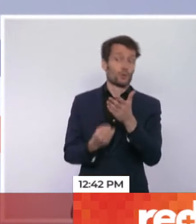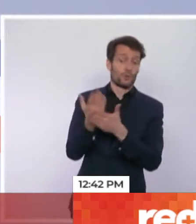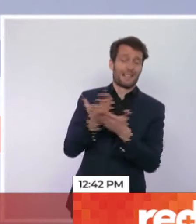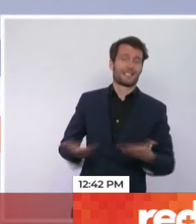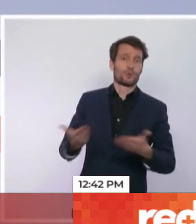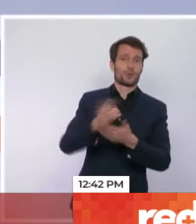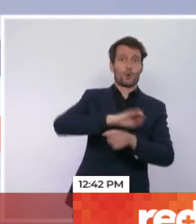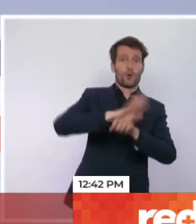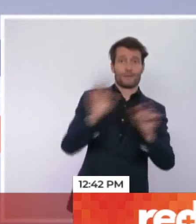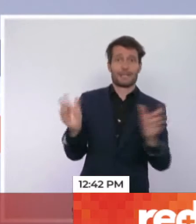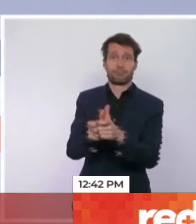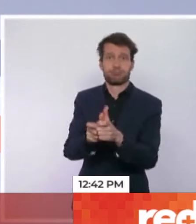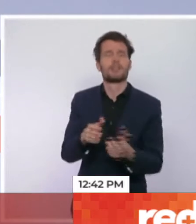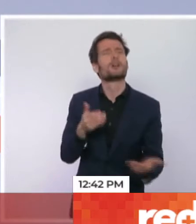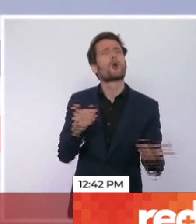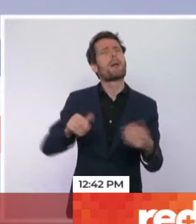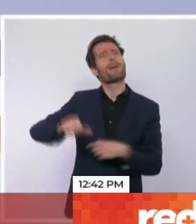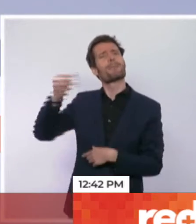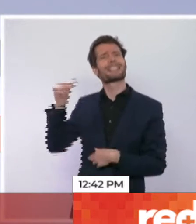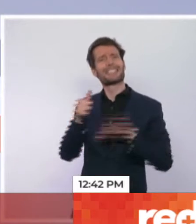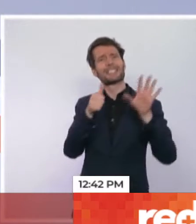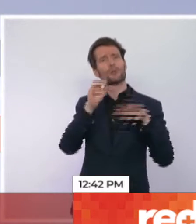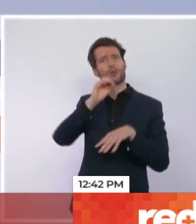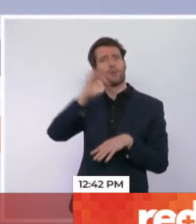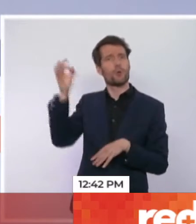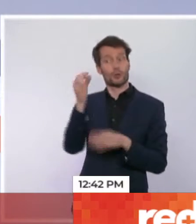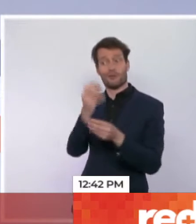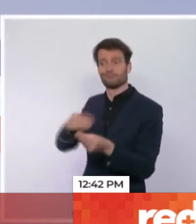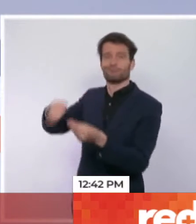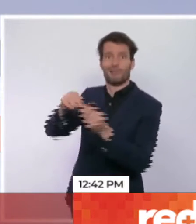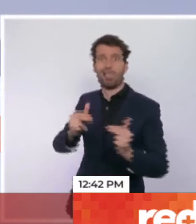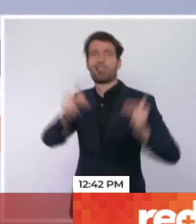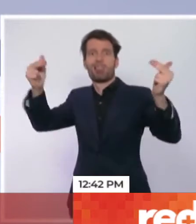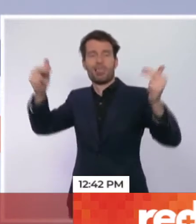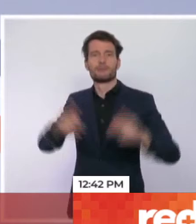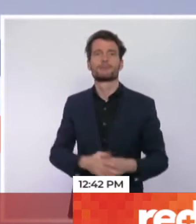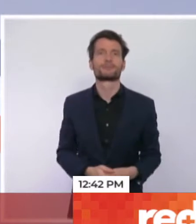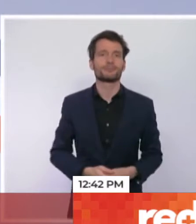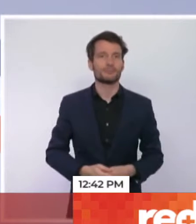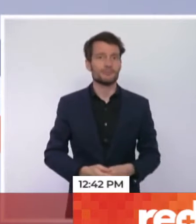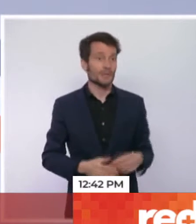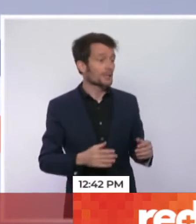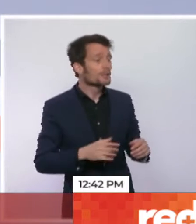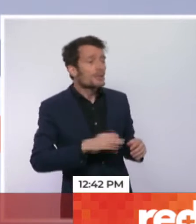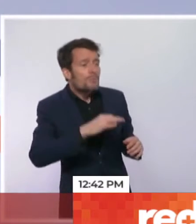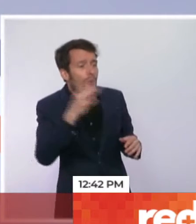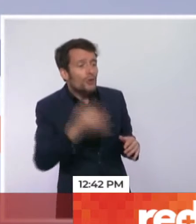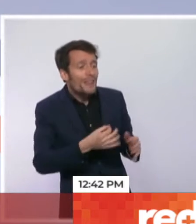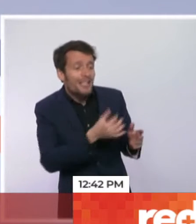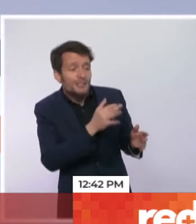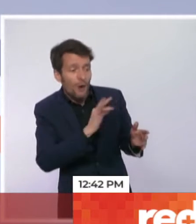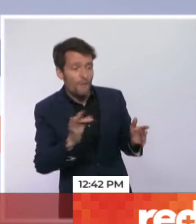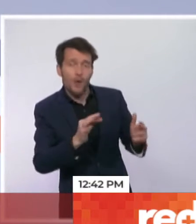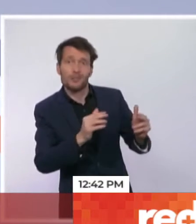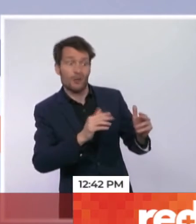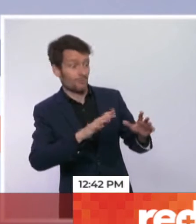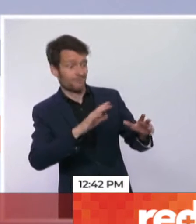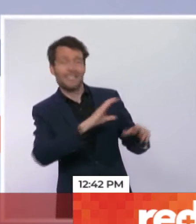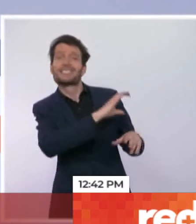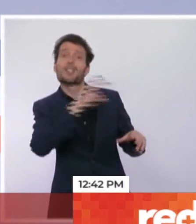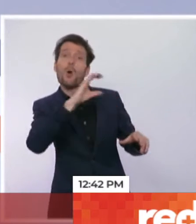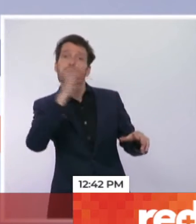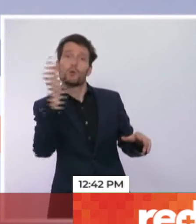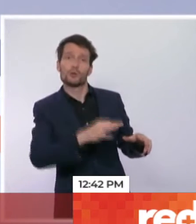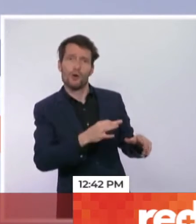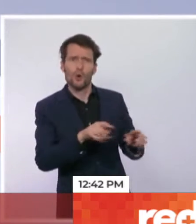nuevos casos un 60% más que el martes pasado la tasa de incidencia ya supera los 100 en todo el país y es